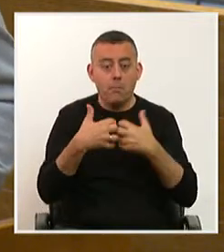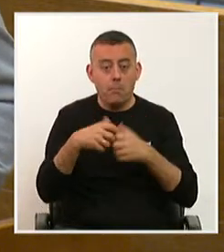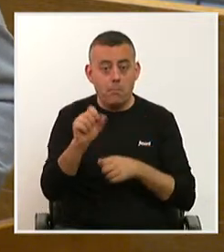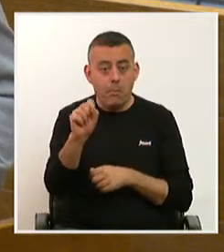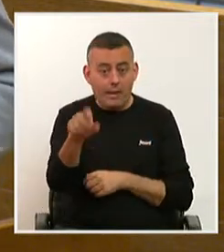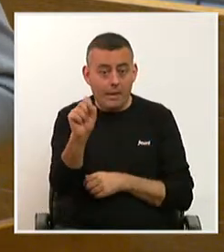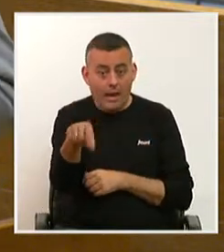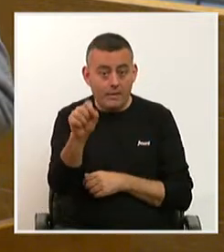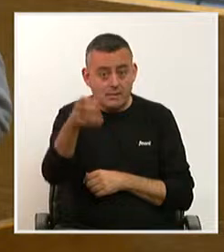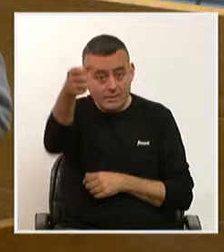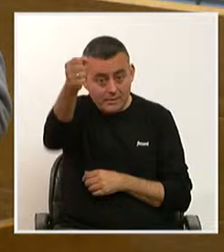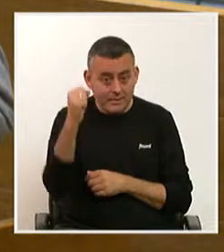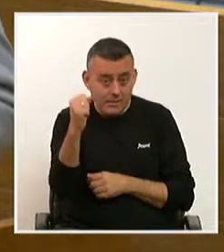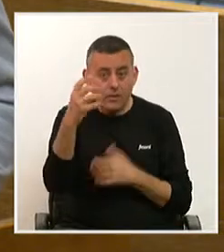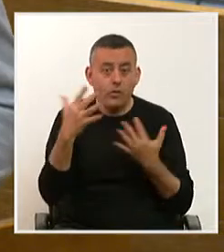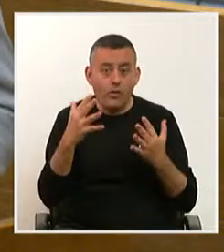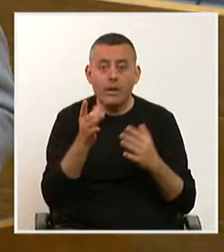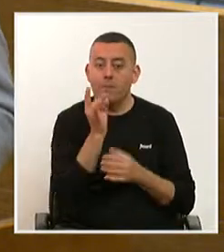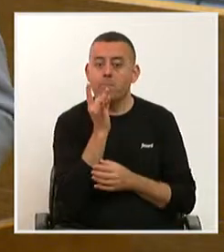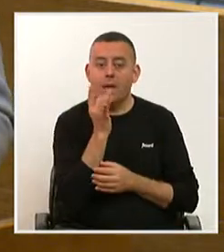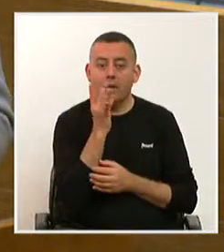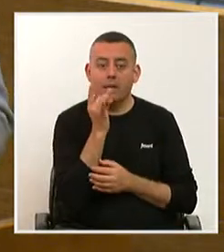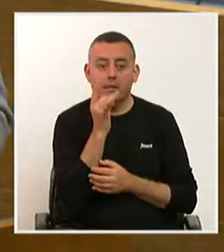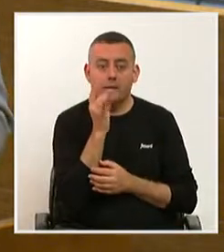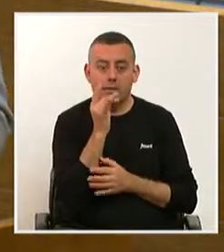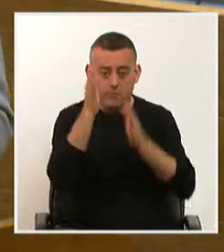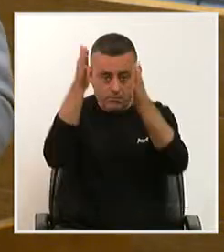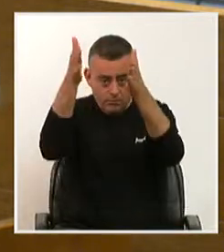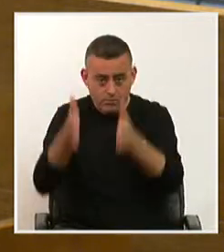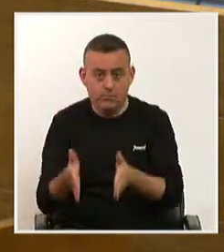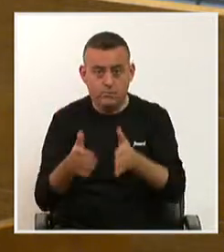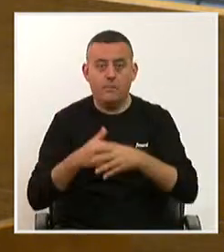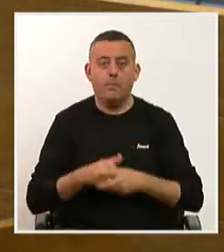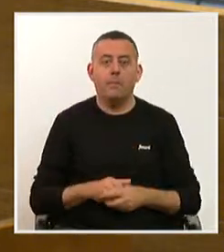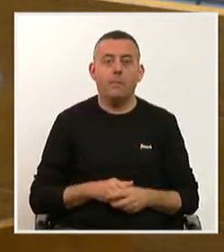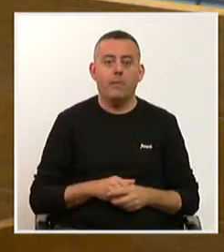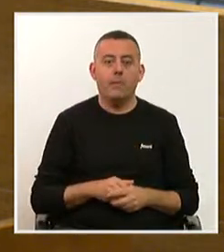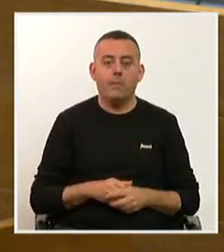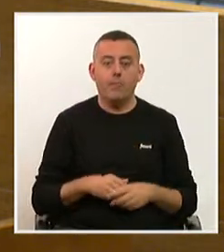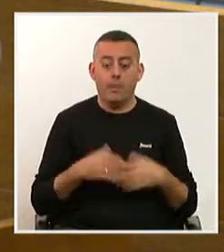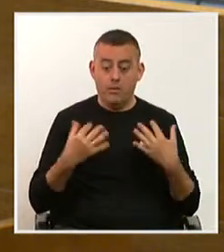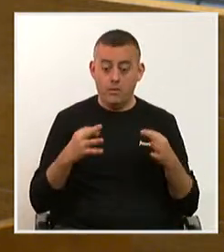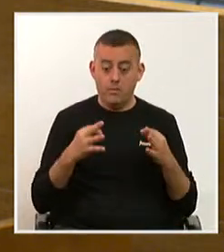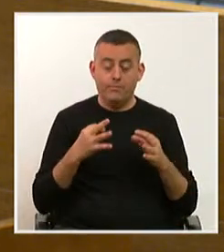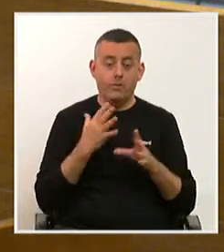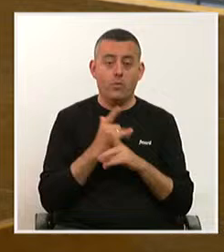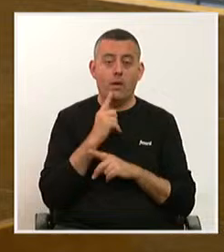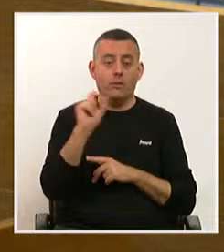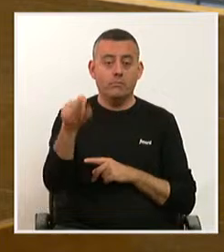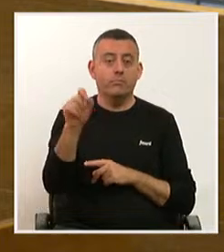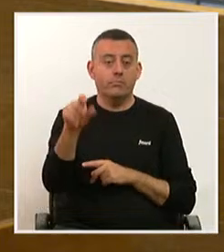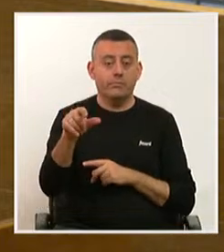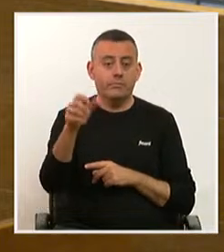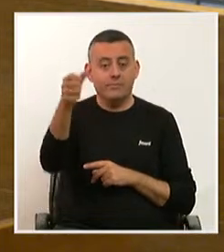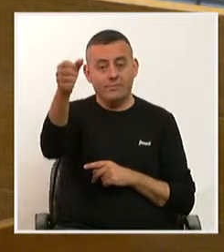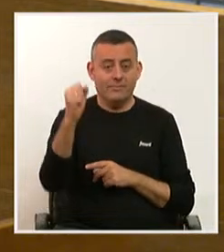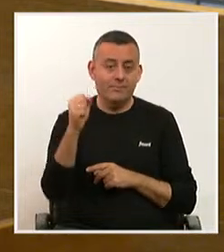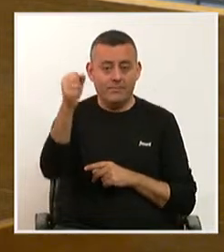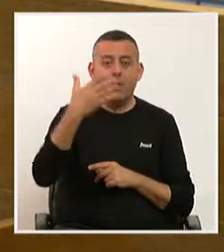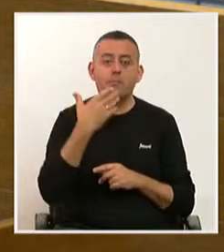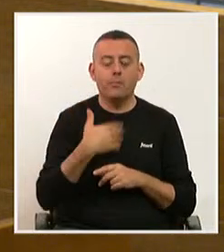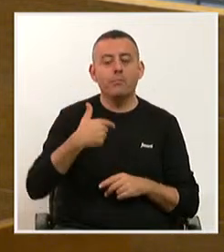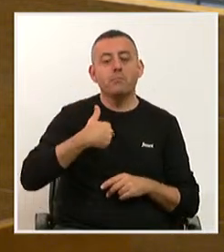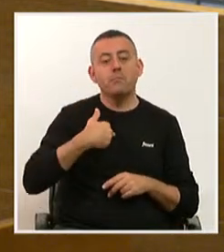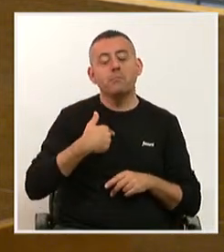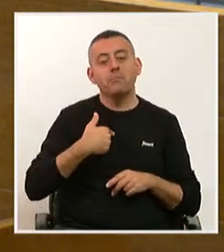en hem normaliz el de una y el va